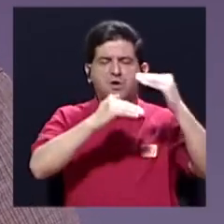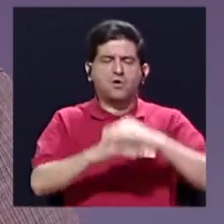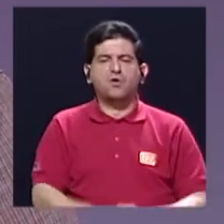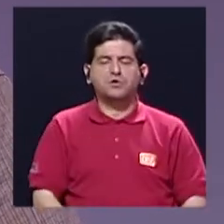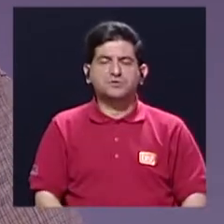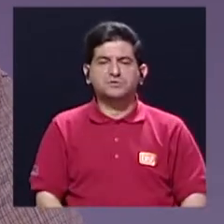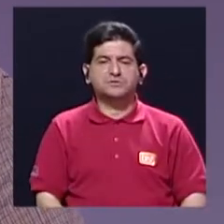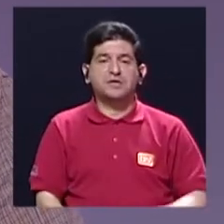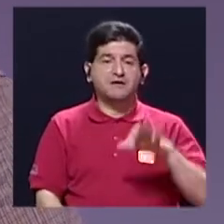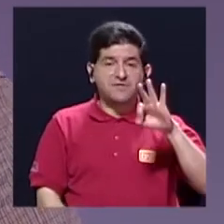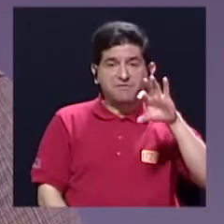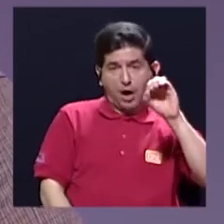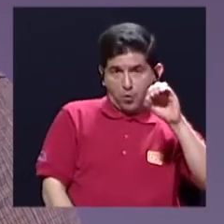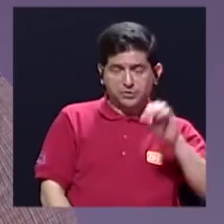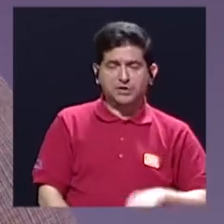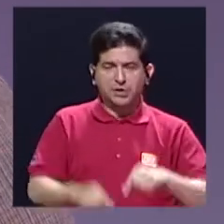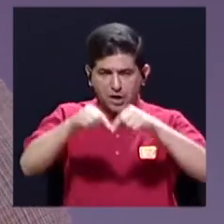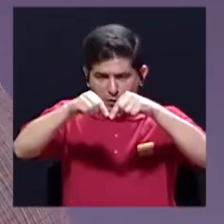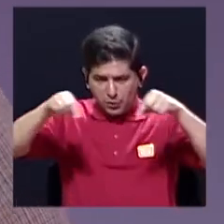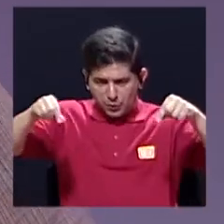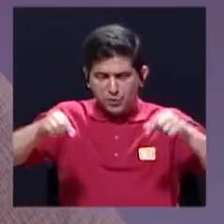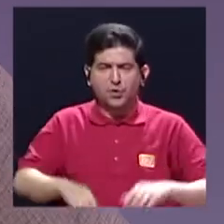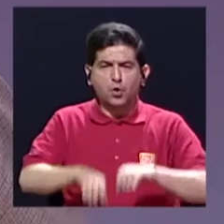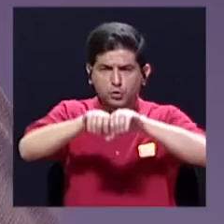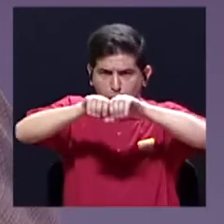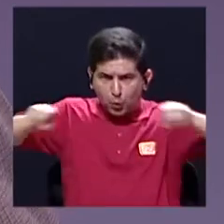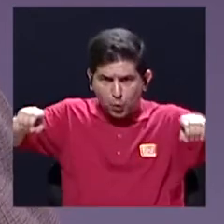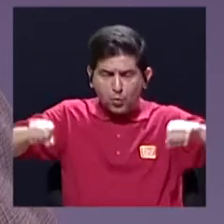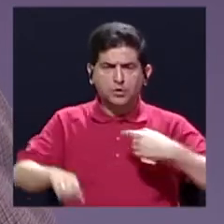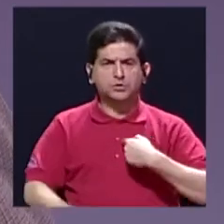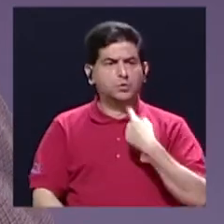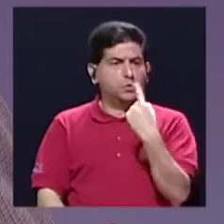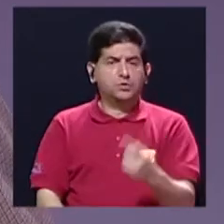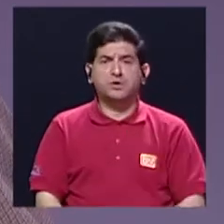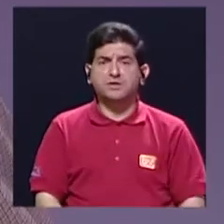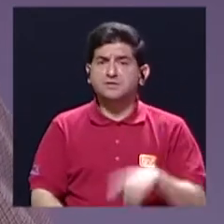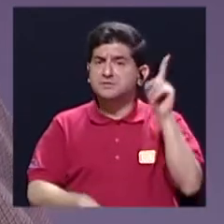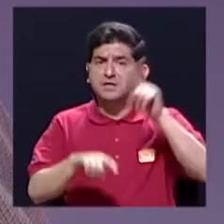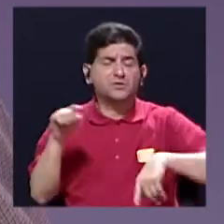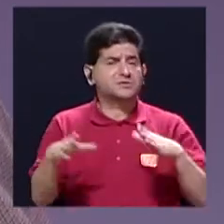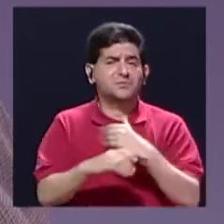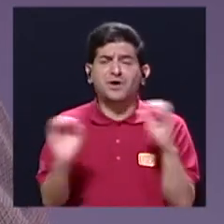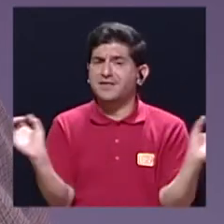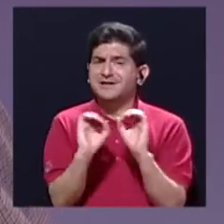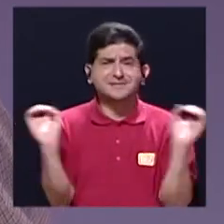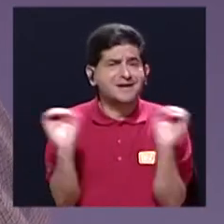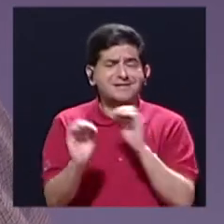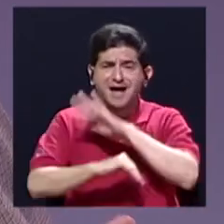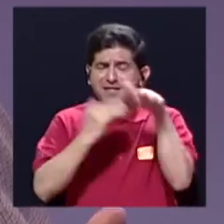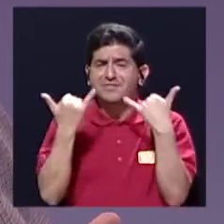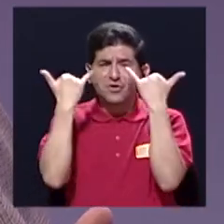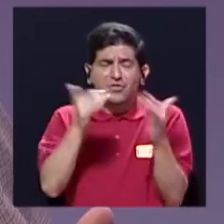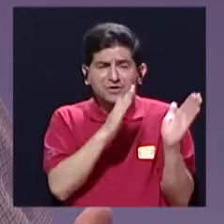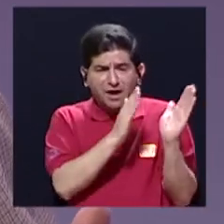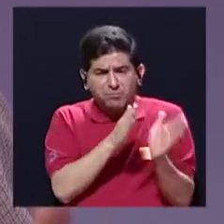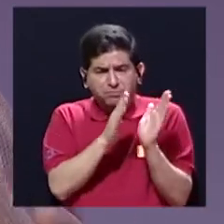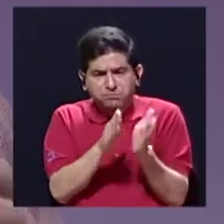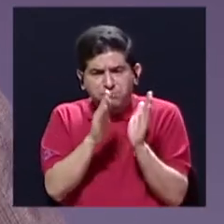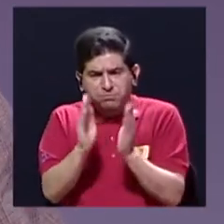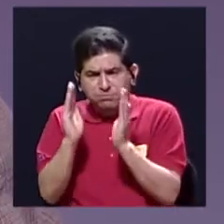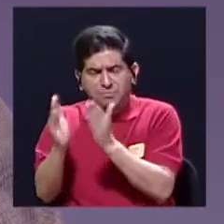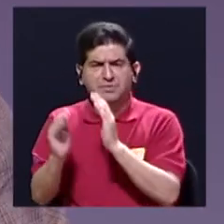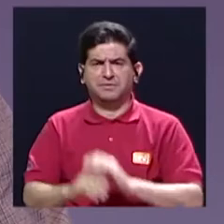fibra óptica, cañerías, y entonces de repente uno dice, aquí no podemos realizar más nada, todo está ya planificado